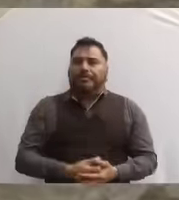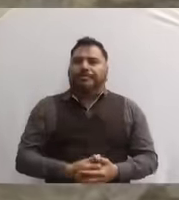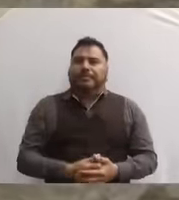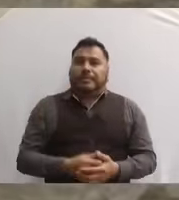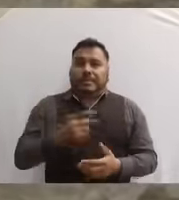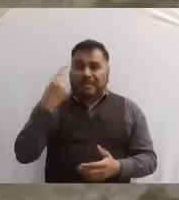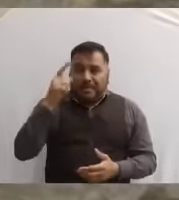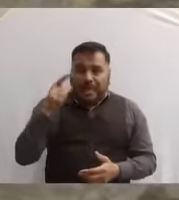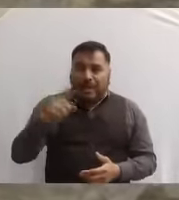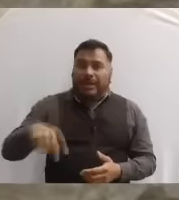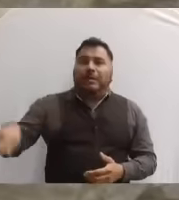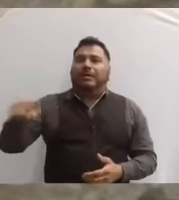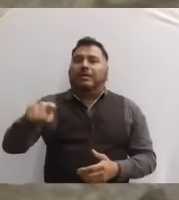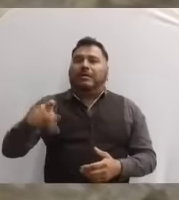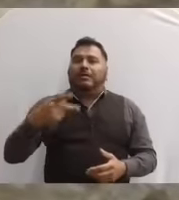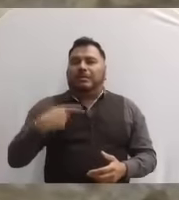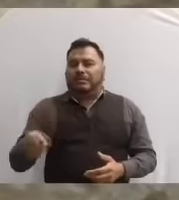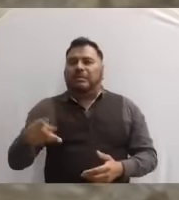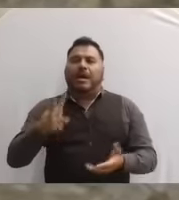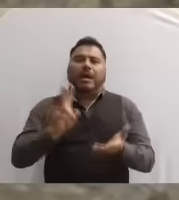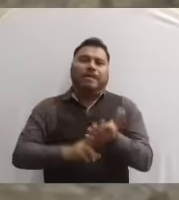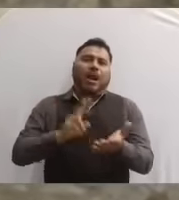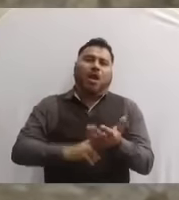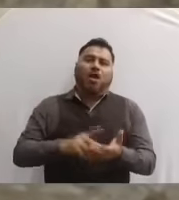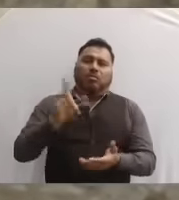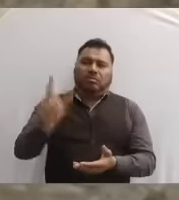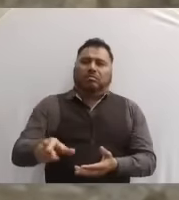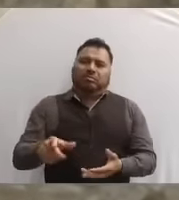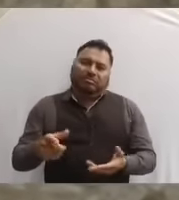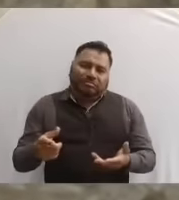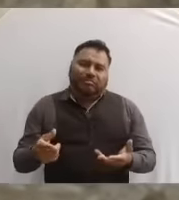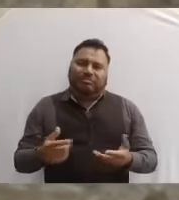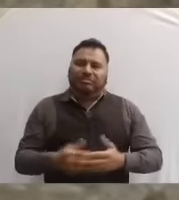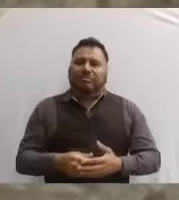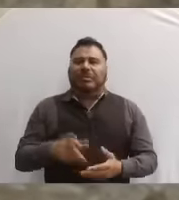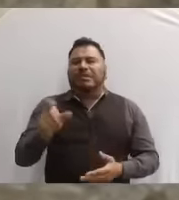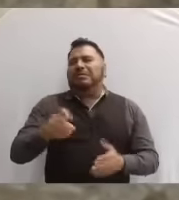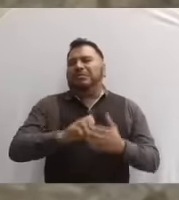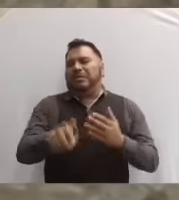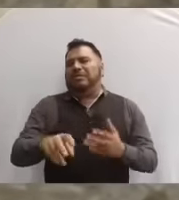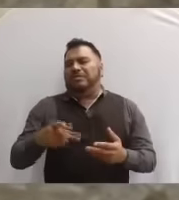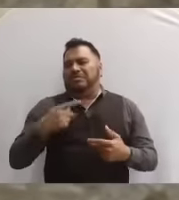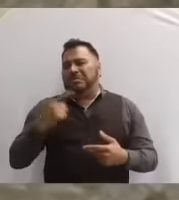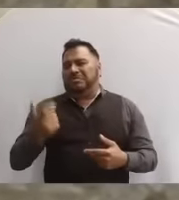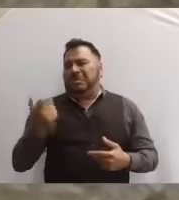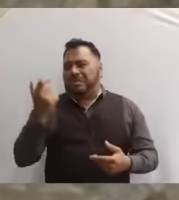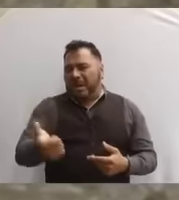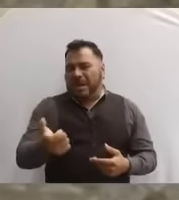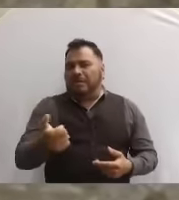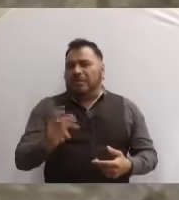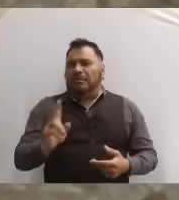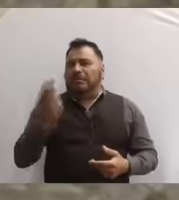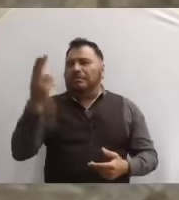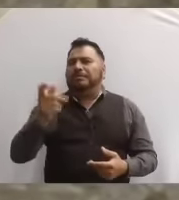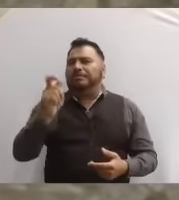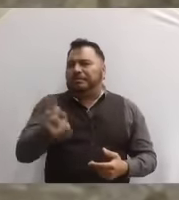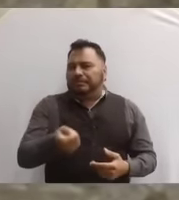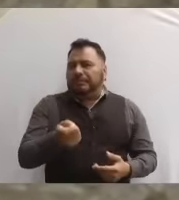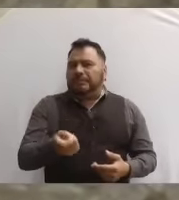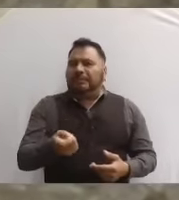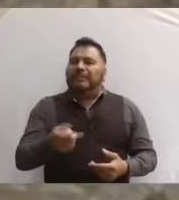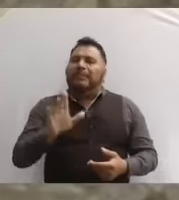para que se valore es errónea. Si uno paga, entonces se